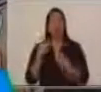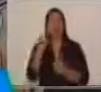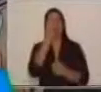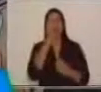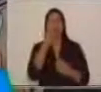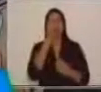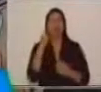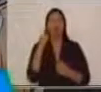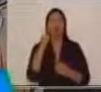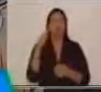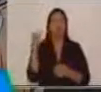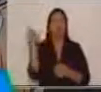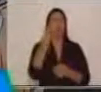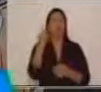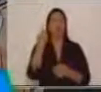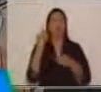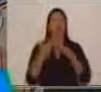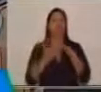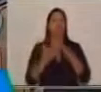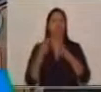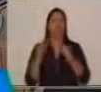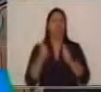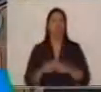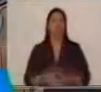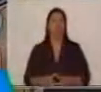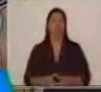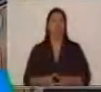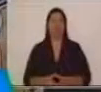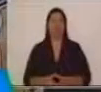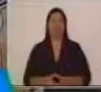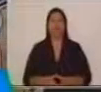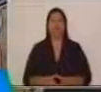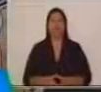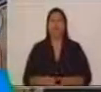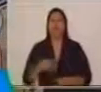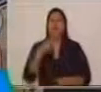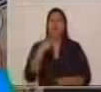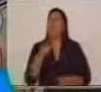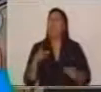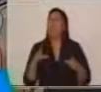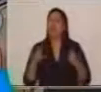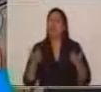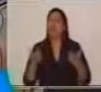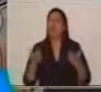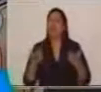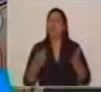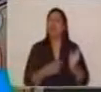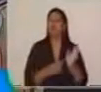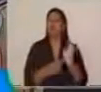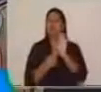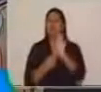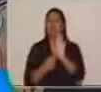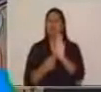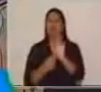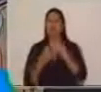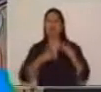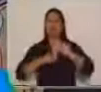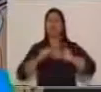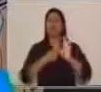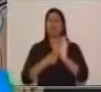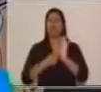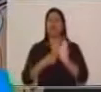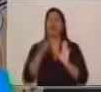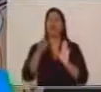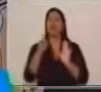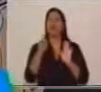en el desarrollo del mismo. Le llamamos una manifestación artística. ¿Por qué una manifestación artística? Porque usted es arte. A